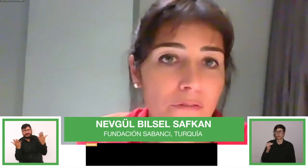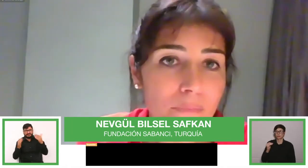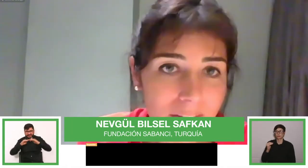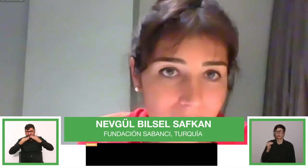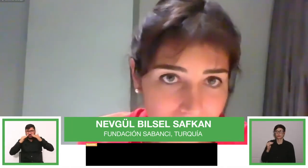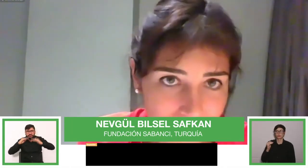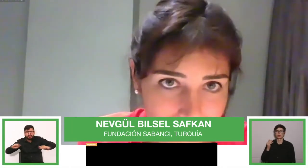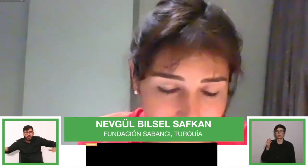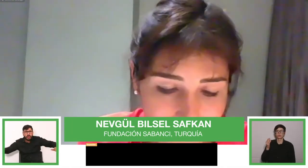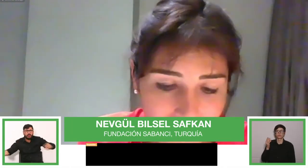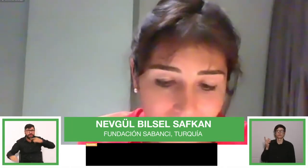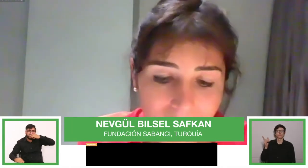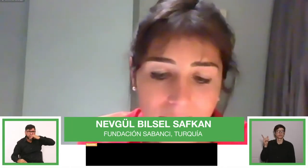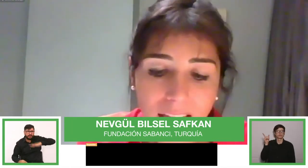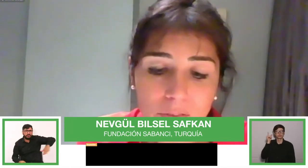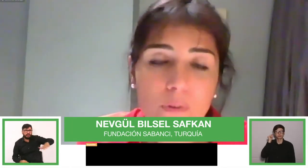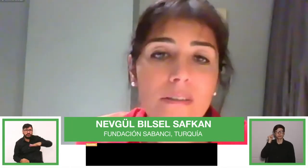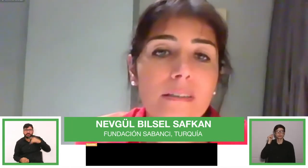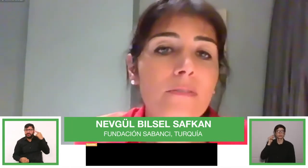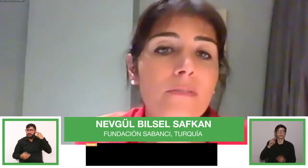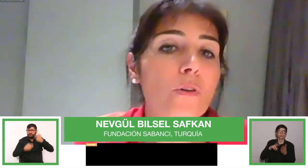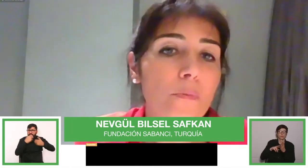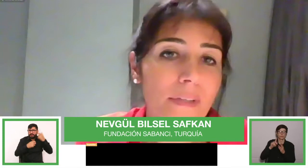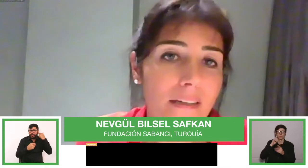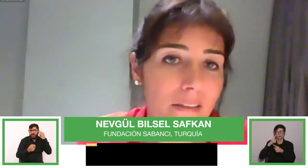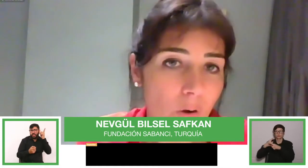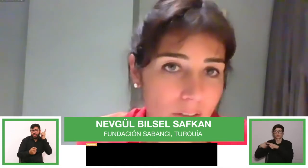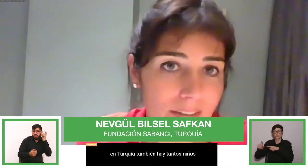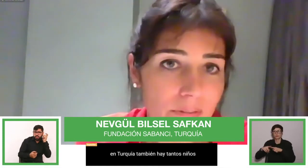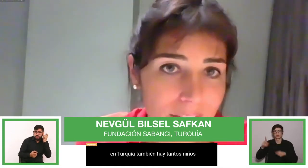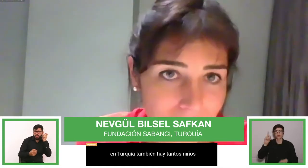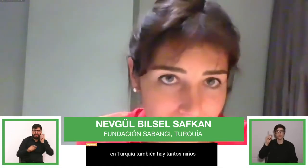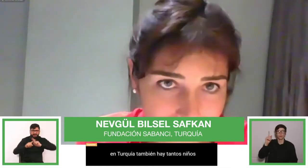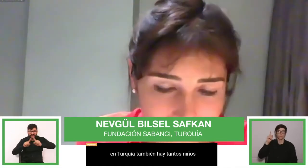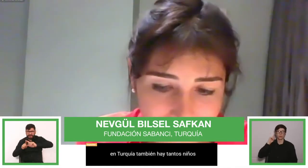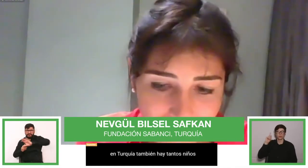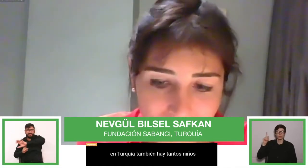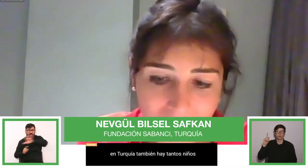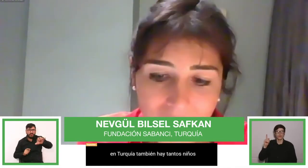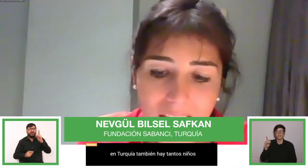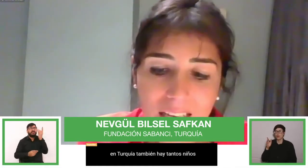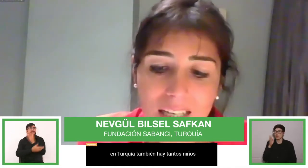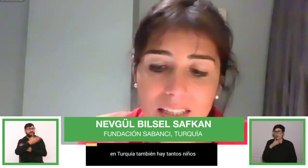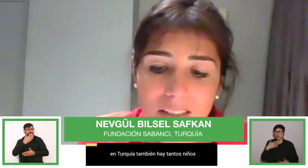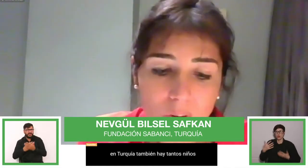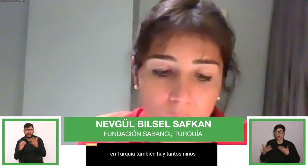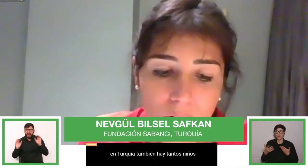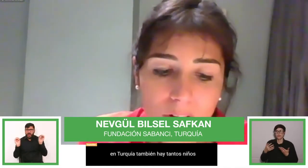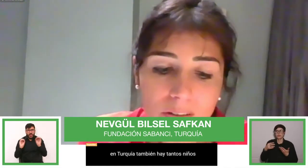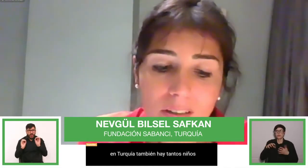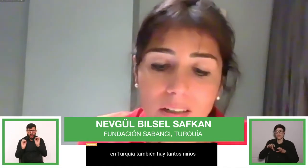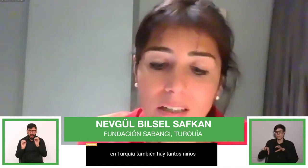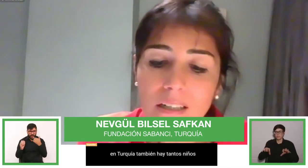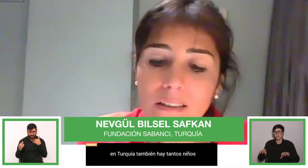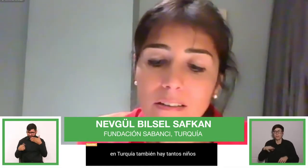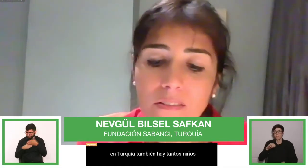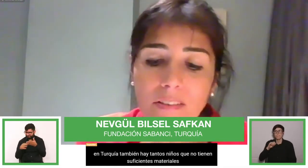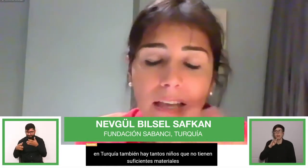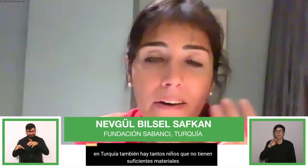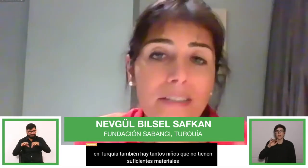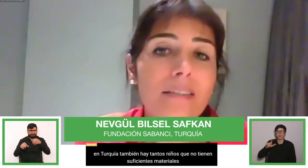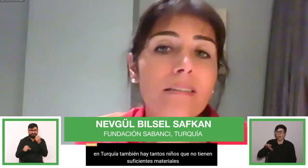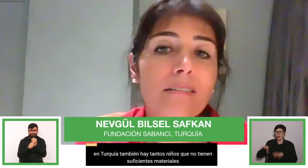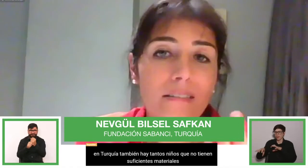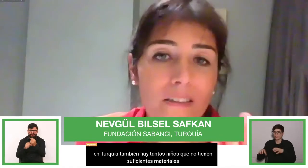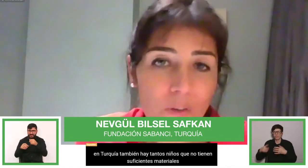auditivas que no tienen suficientes materiales que les ayuden a desarrollar sus habilidades cognitivas.